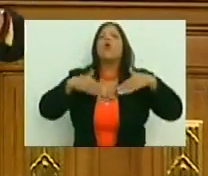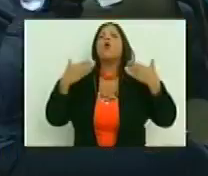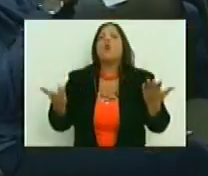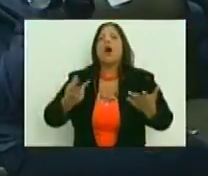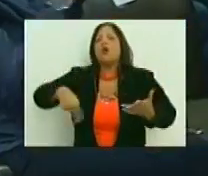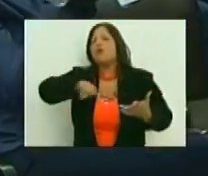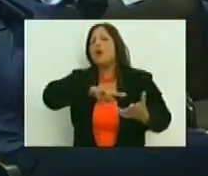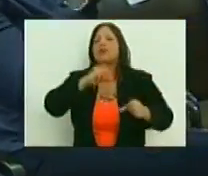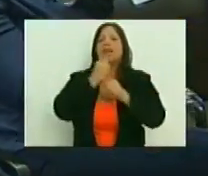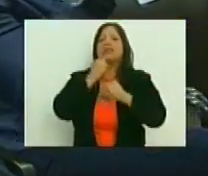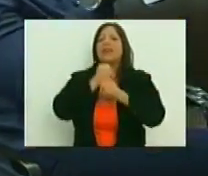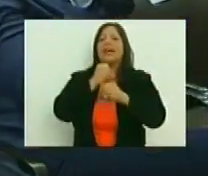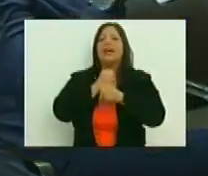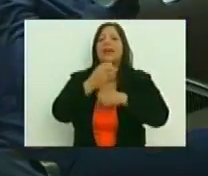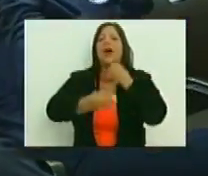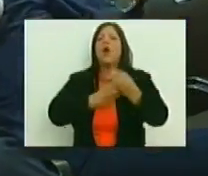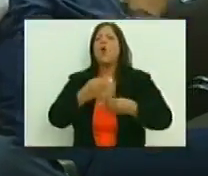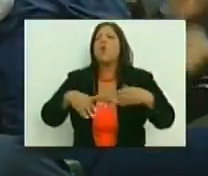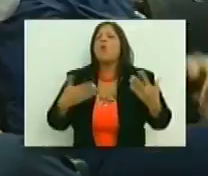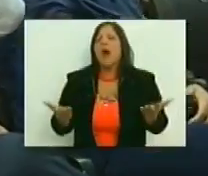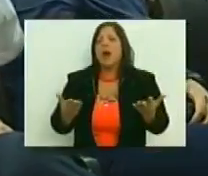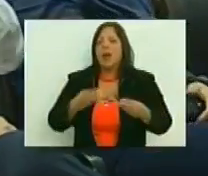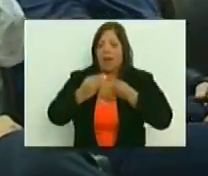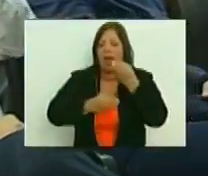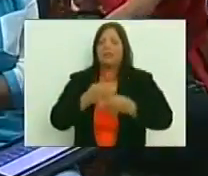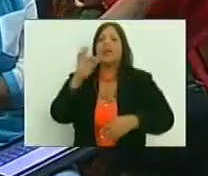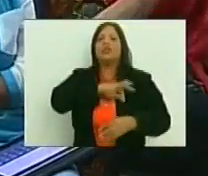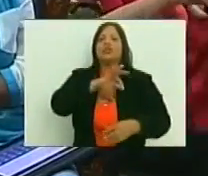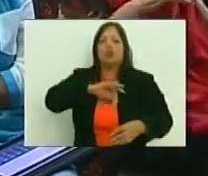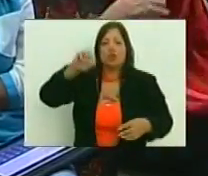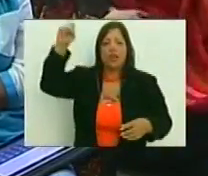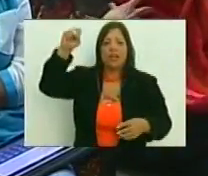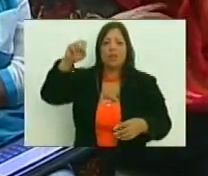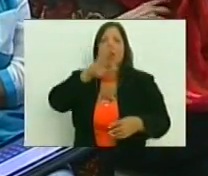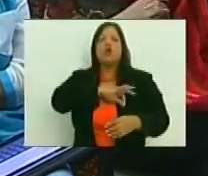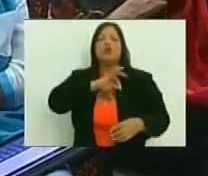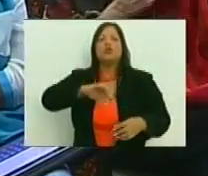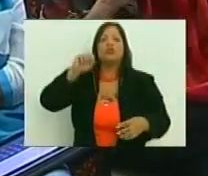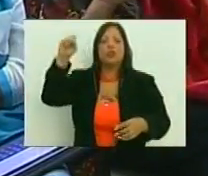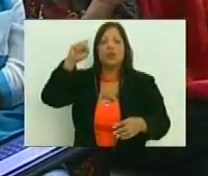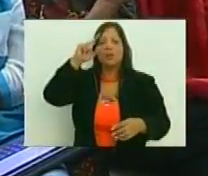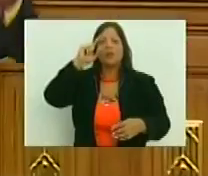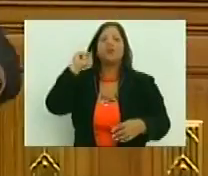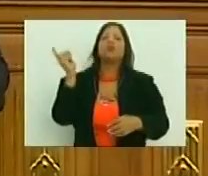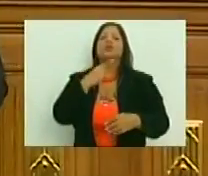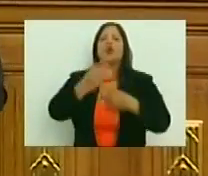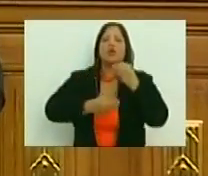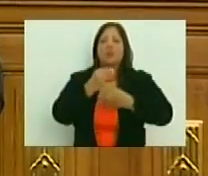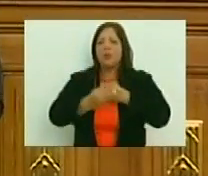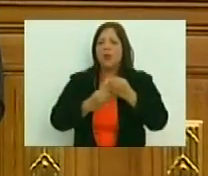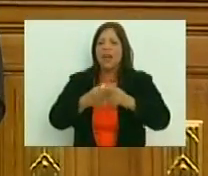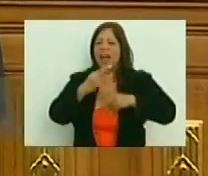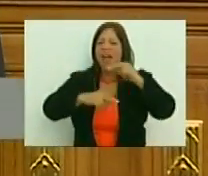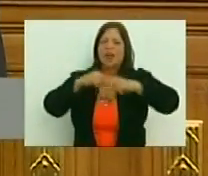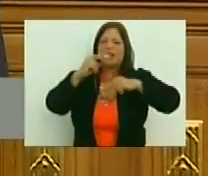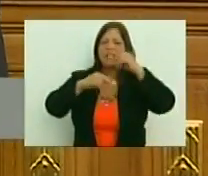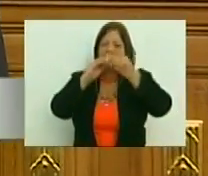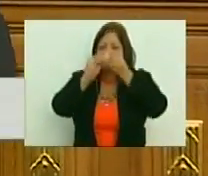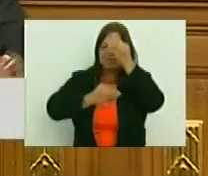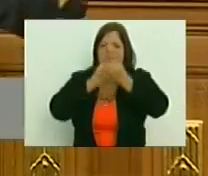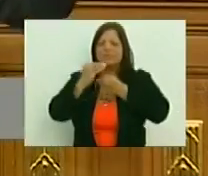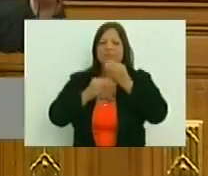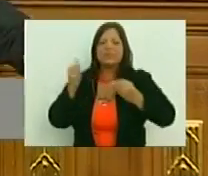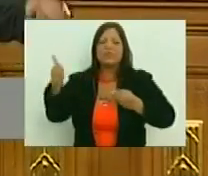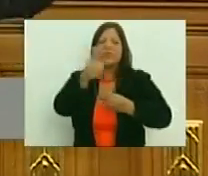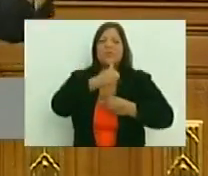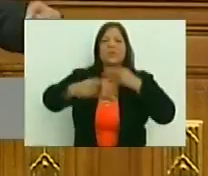nuestra tarea final, compañero? Hacer el socialismo, ¿verdad? Y el socialismo solamente se podrá construir a través